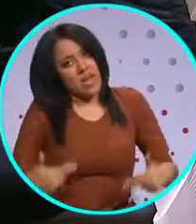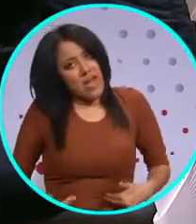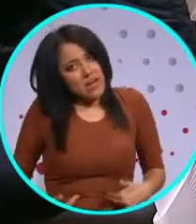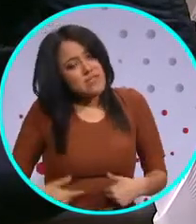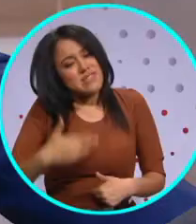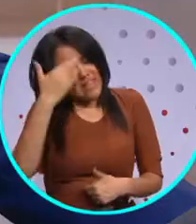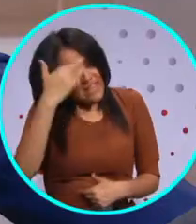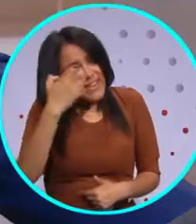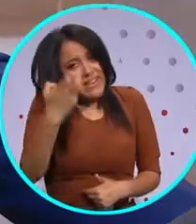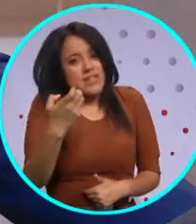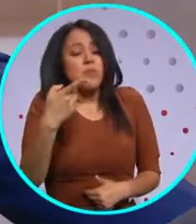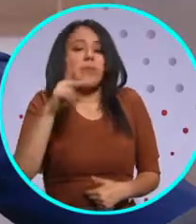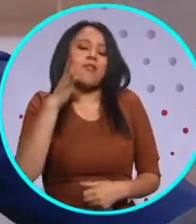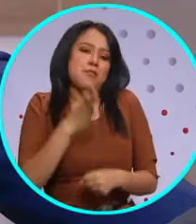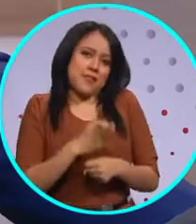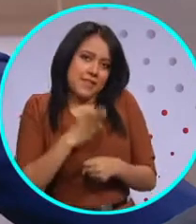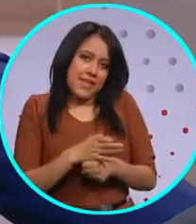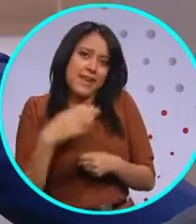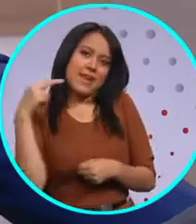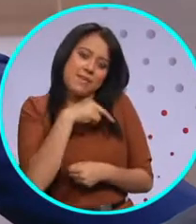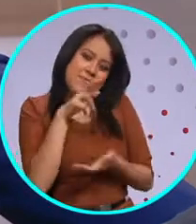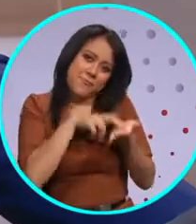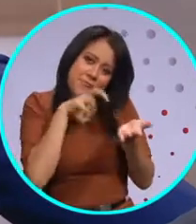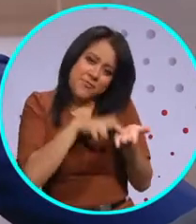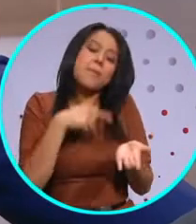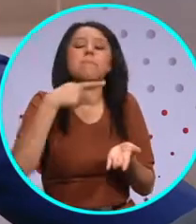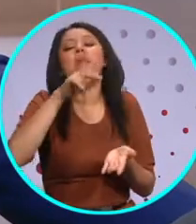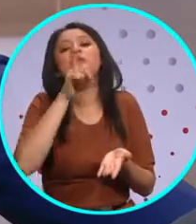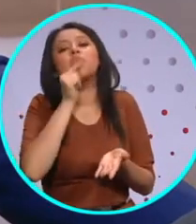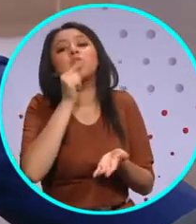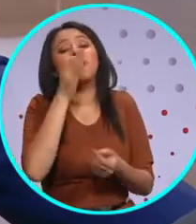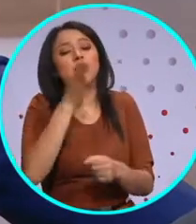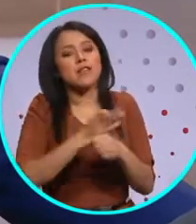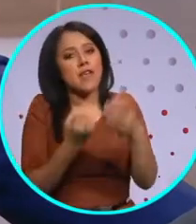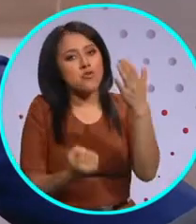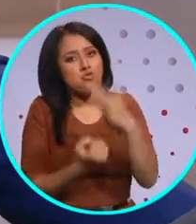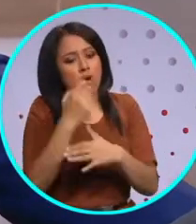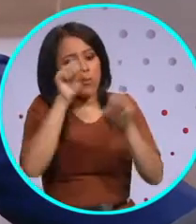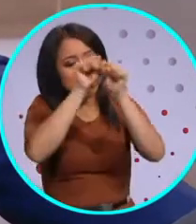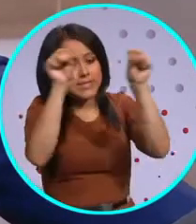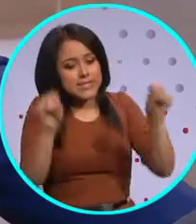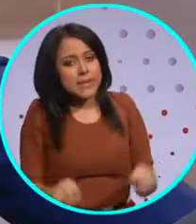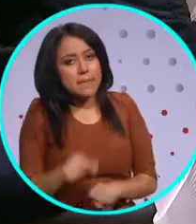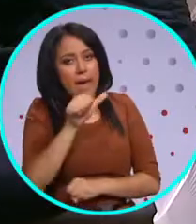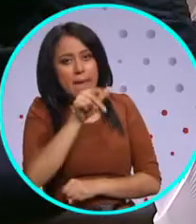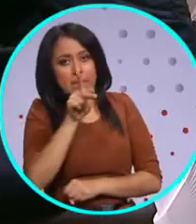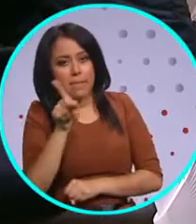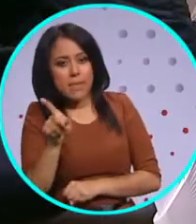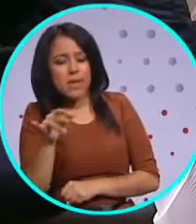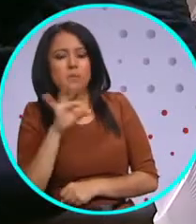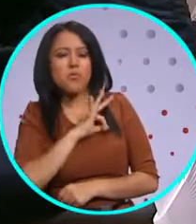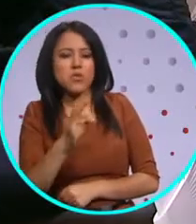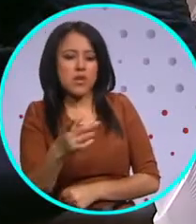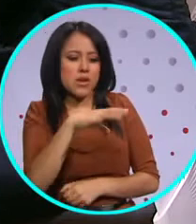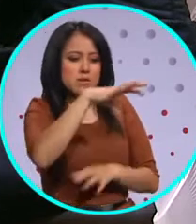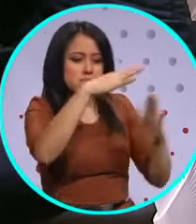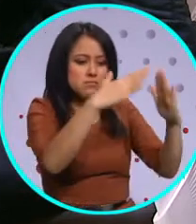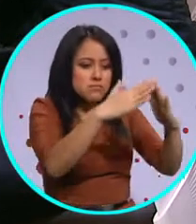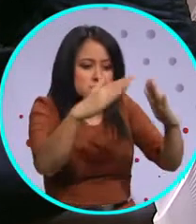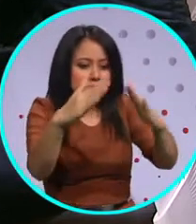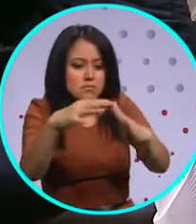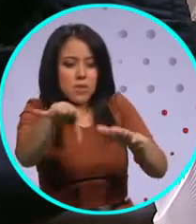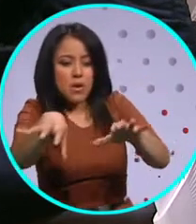existir pero misma que están atendiendo pero hoy la policía con este sistema en el celular por las estaciones de policía y el